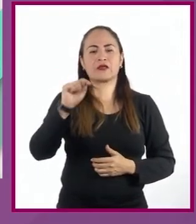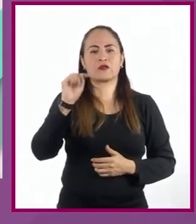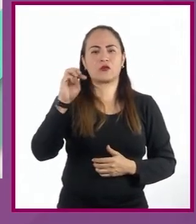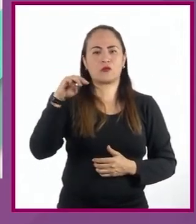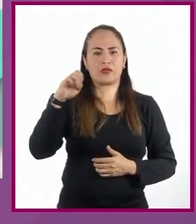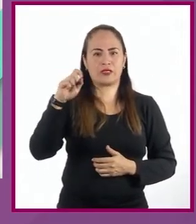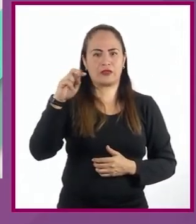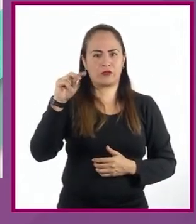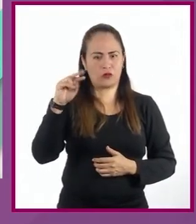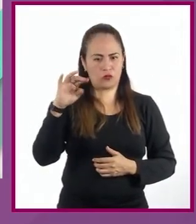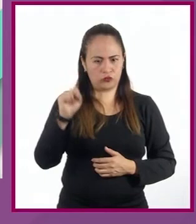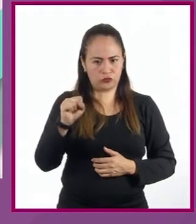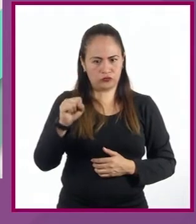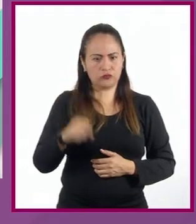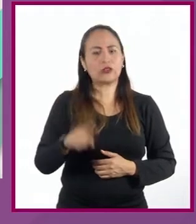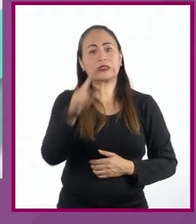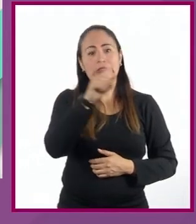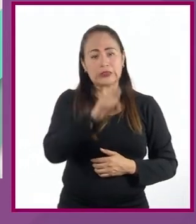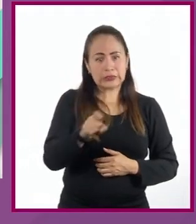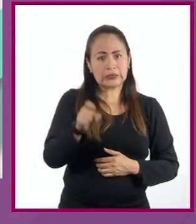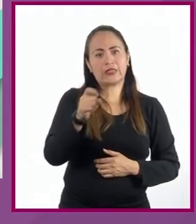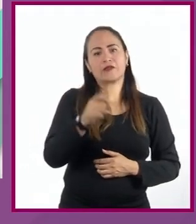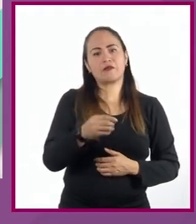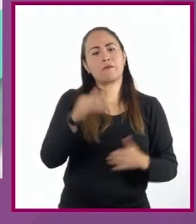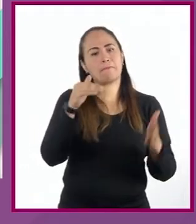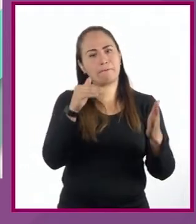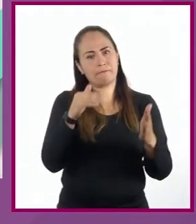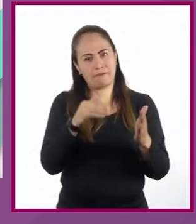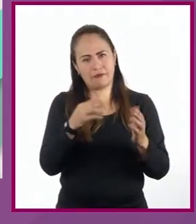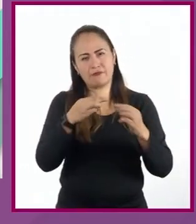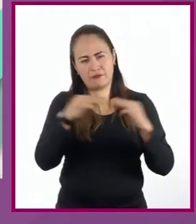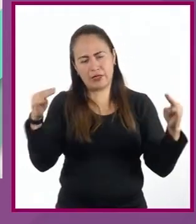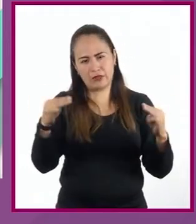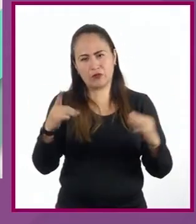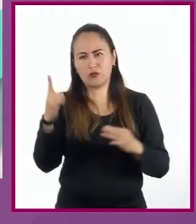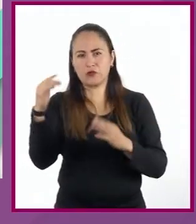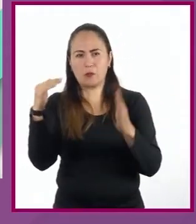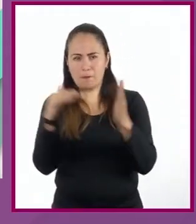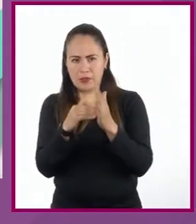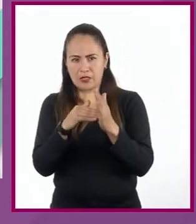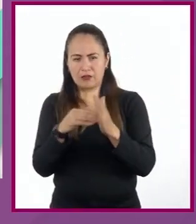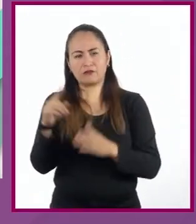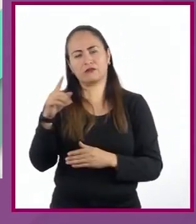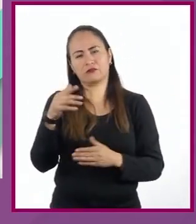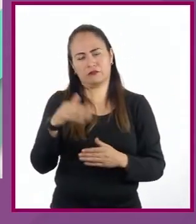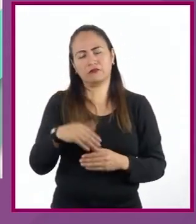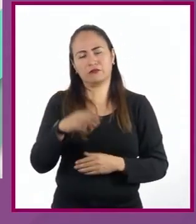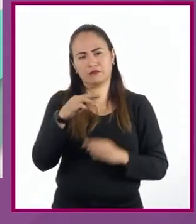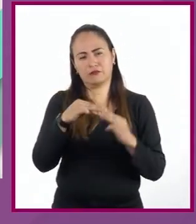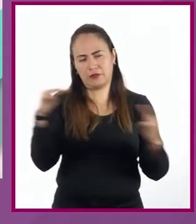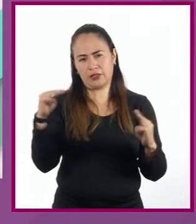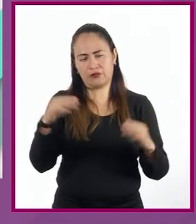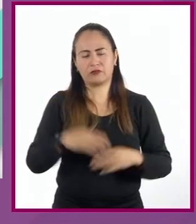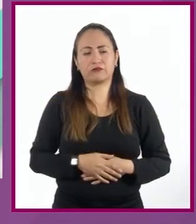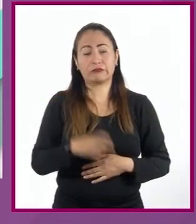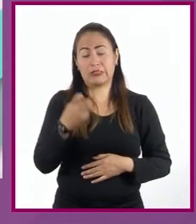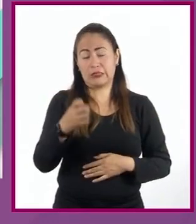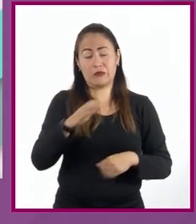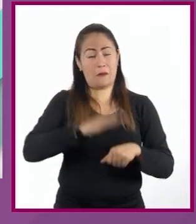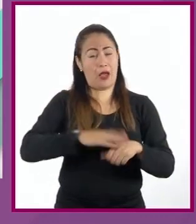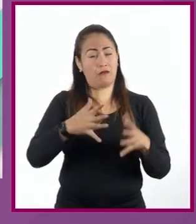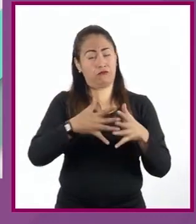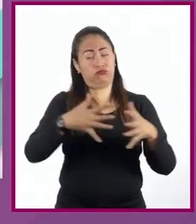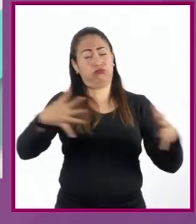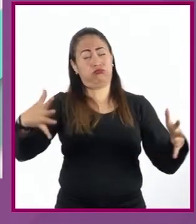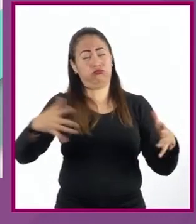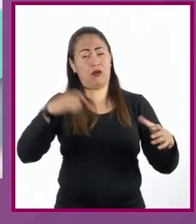y equivalen a 100 metros y 1000 metros respectivamente. Esta longitud es demasiado grande para